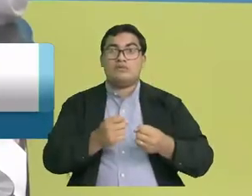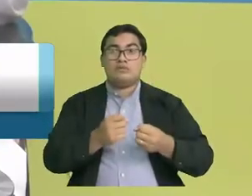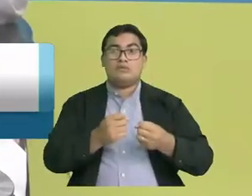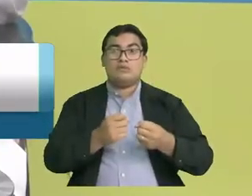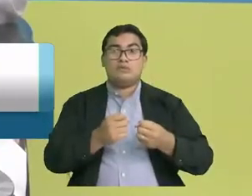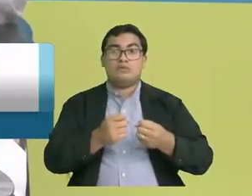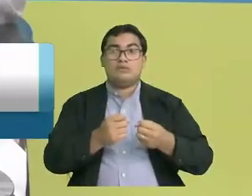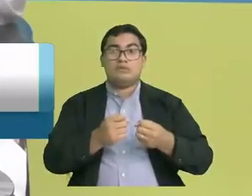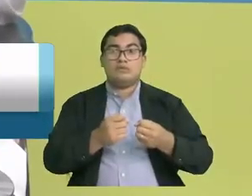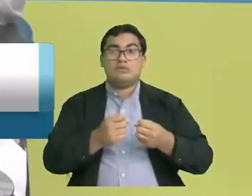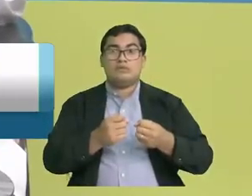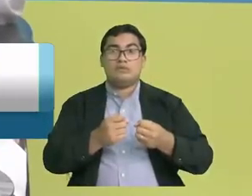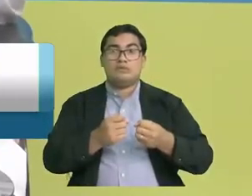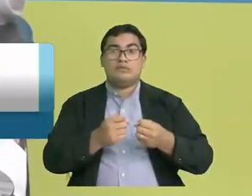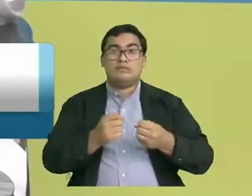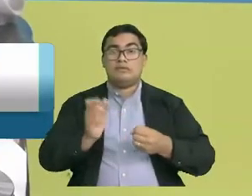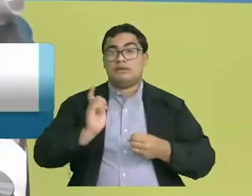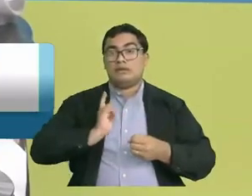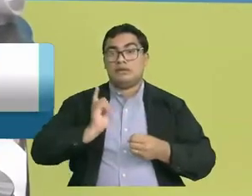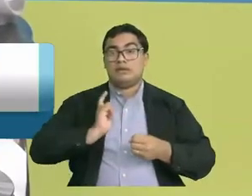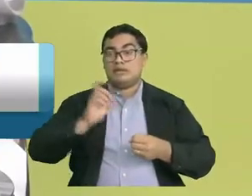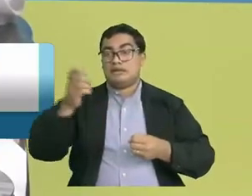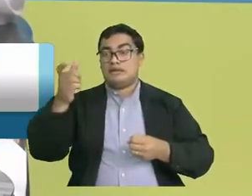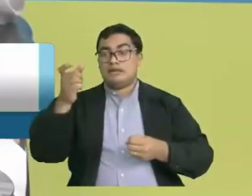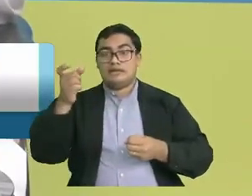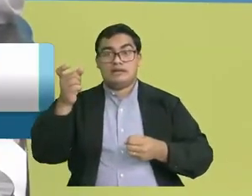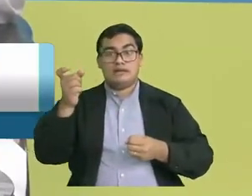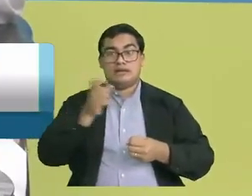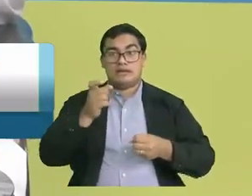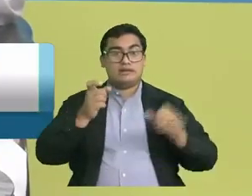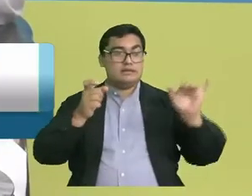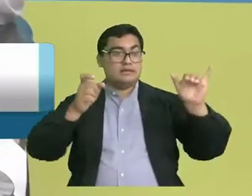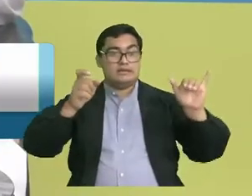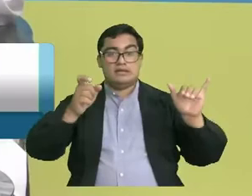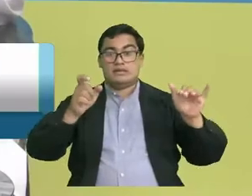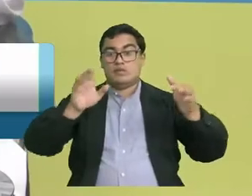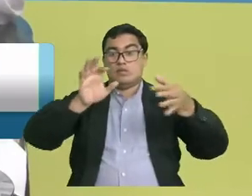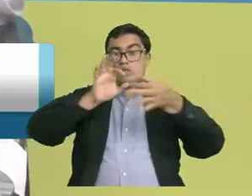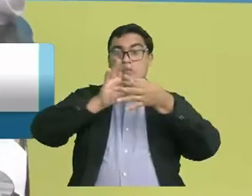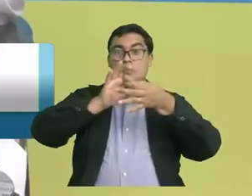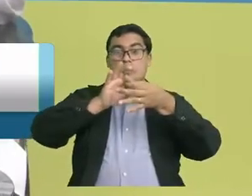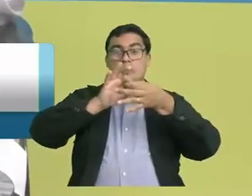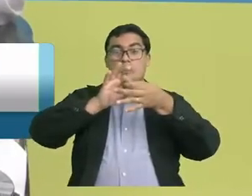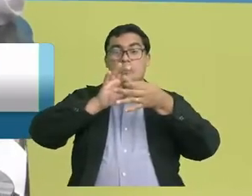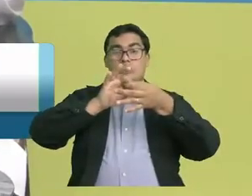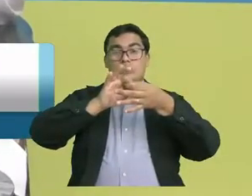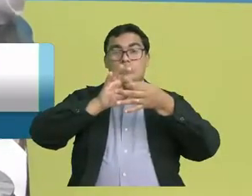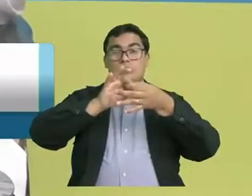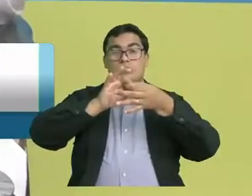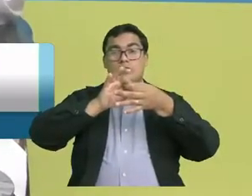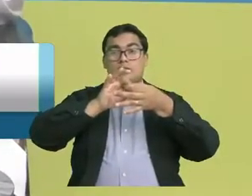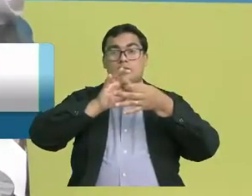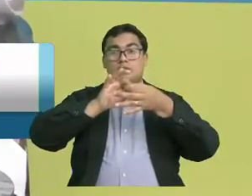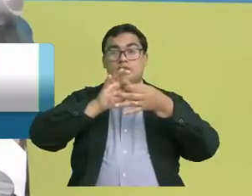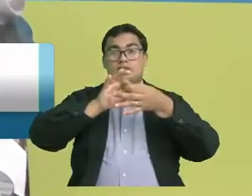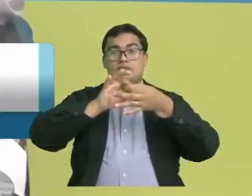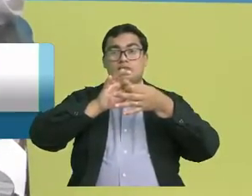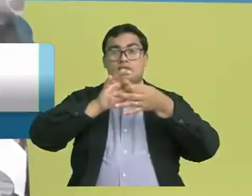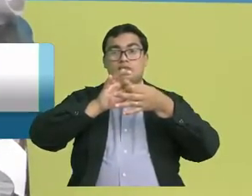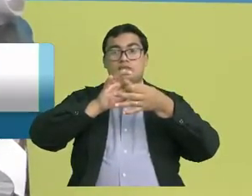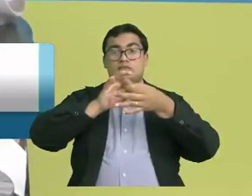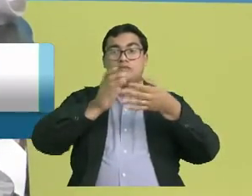en los varones, que tienen un X y un Y, y que ese X y ese Y, esos dos cromosomas, en algún